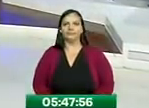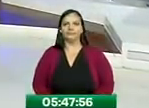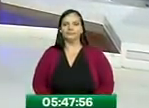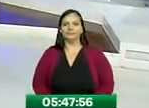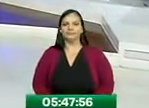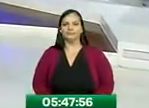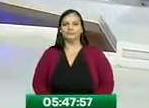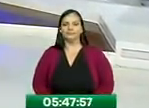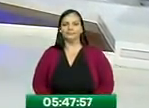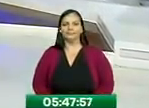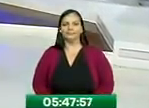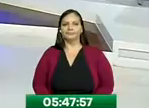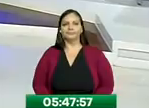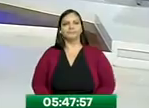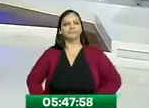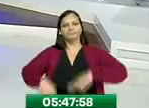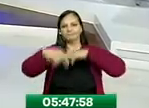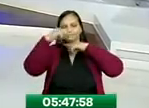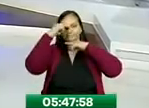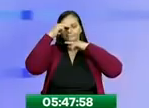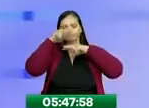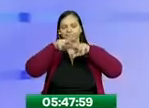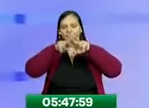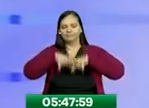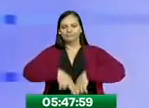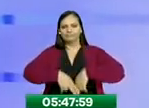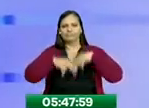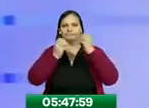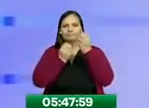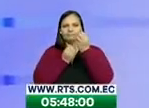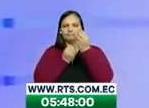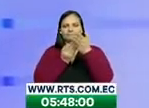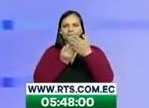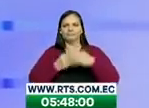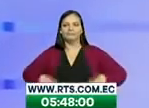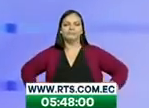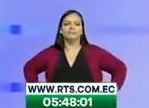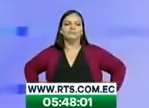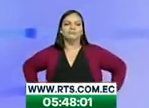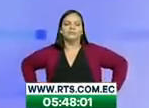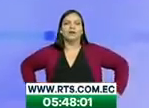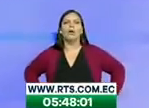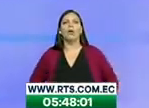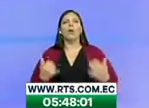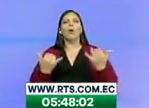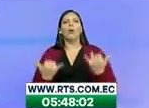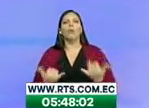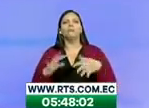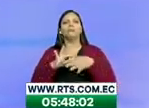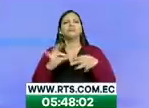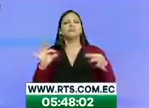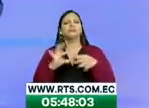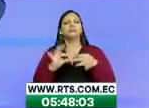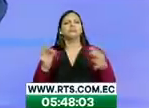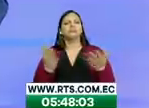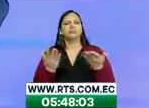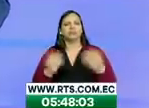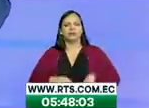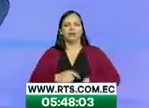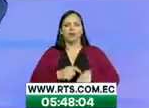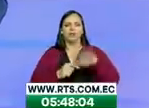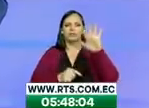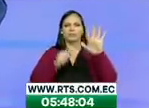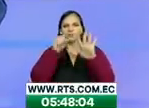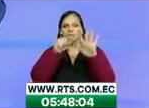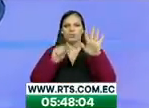en esta ocasión lo que tenemos acá. Vamos a ver. Sí, vamos con la frase del día, 5:48,